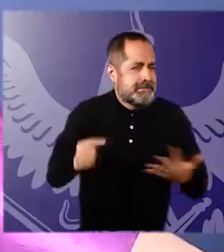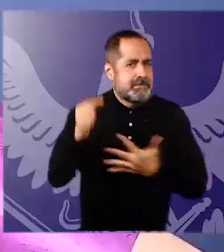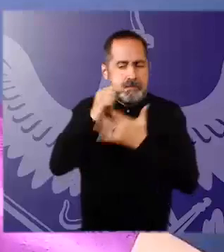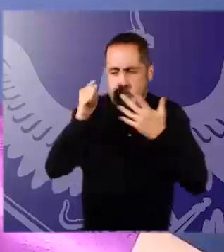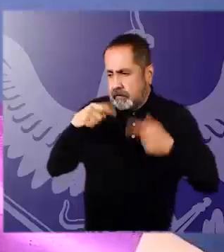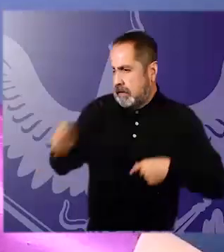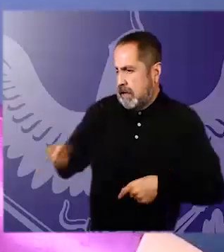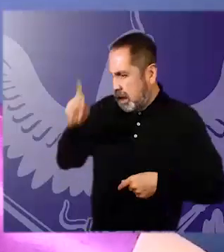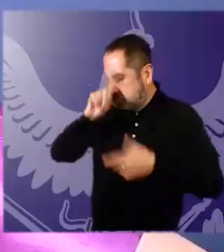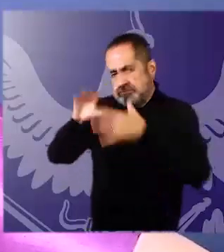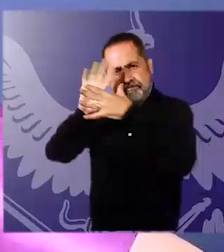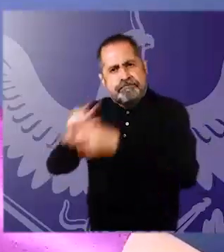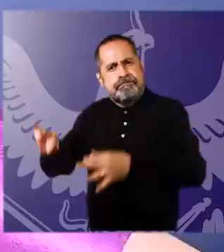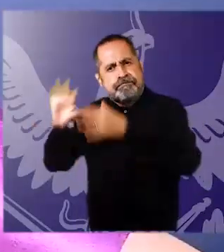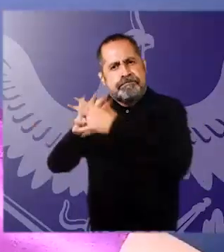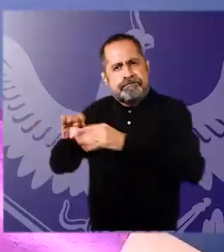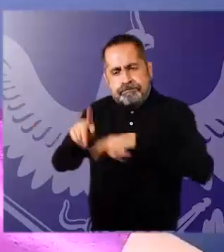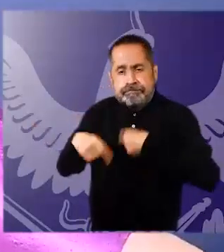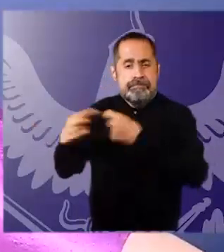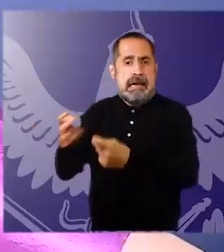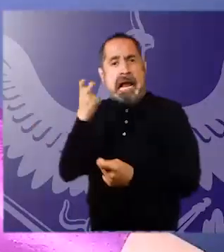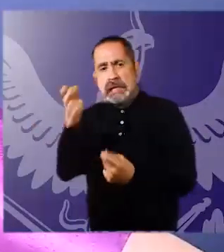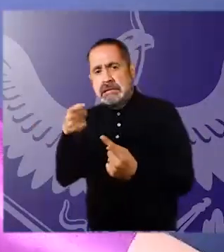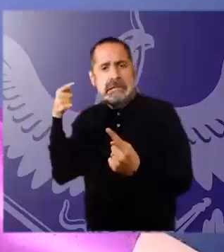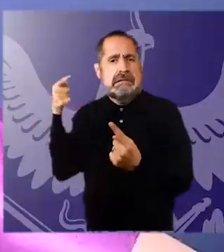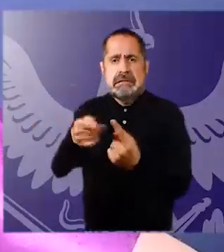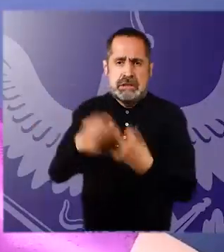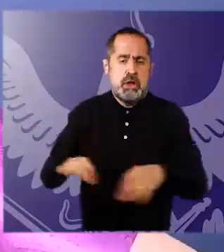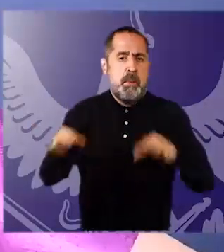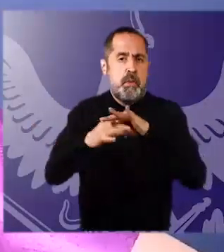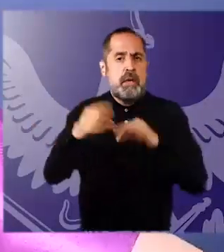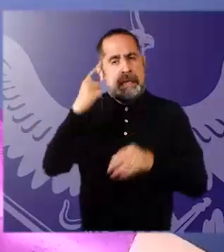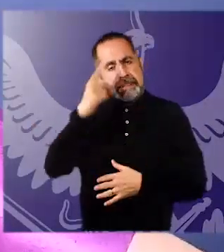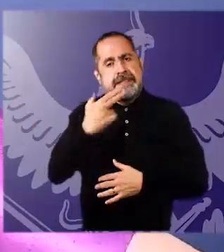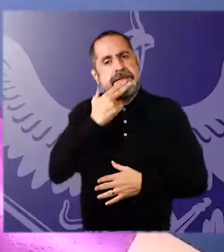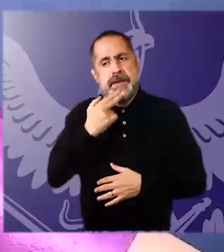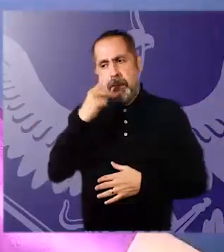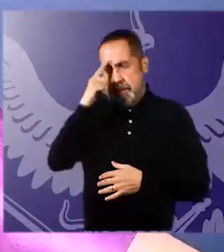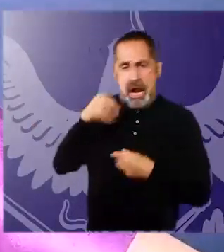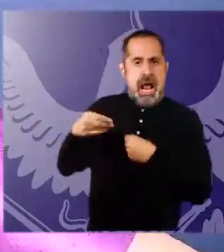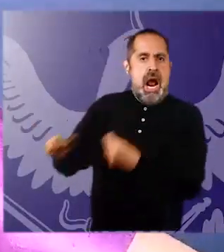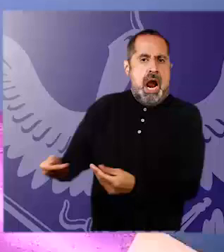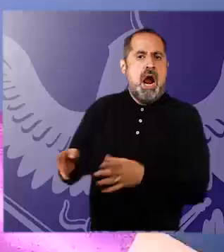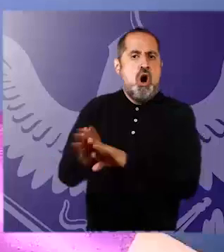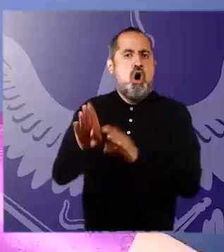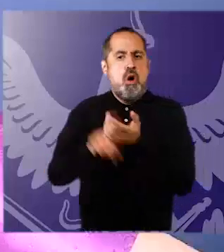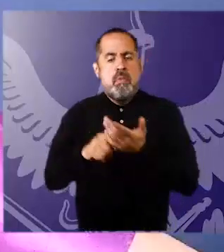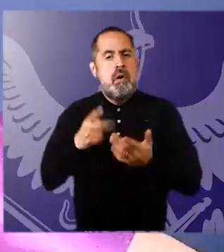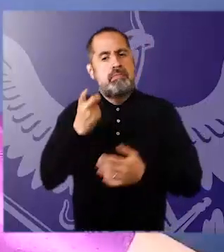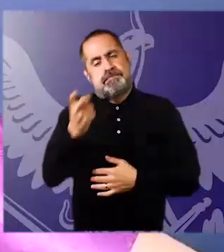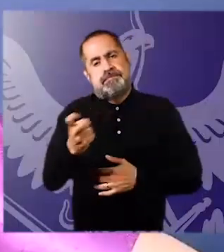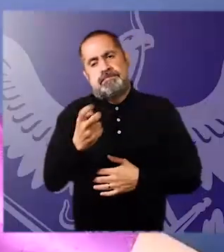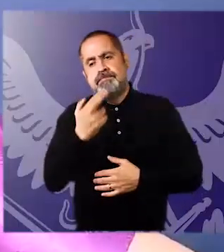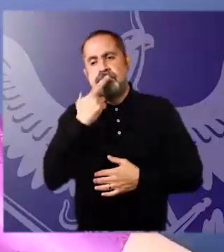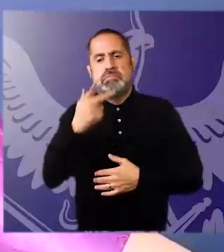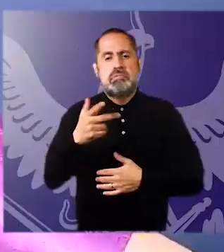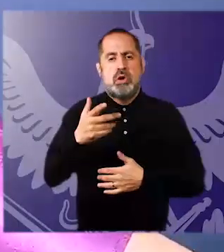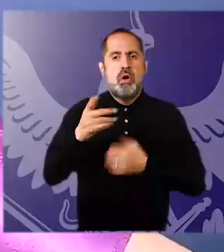y este sería el elemento clave para